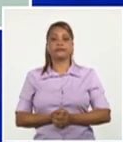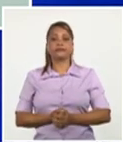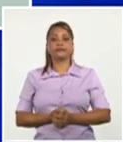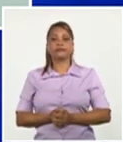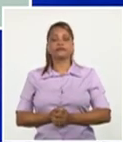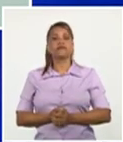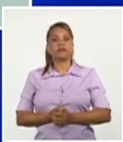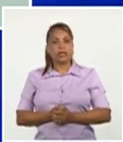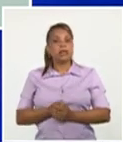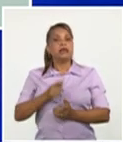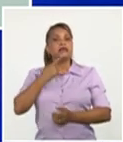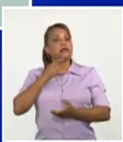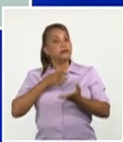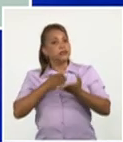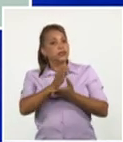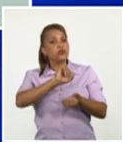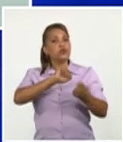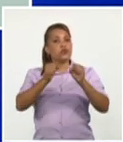este comportamiento,